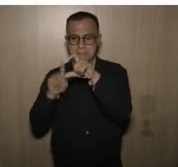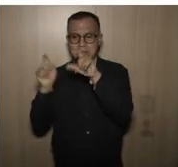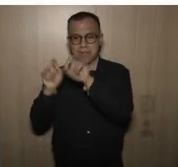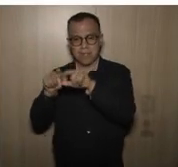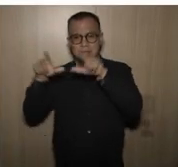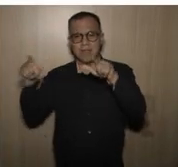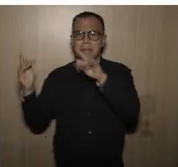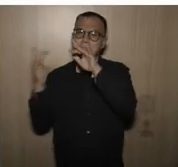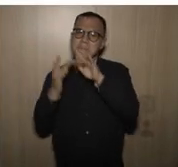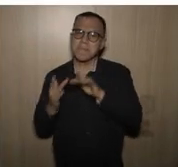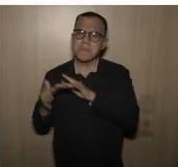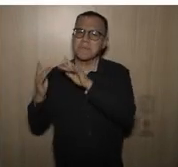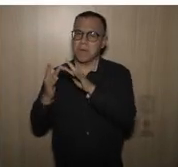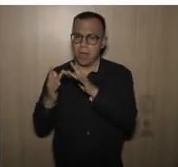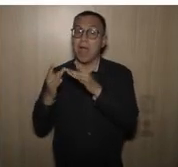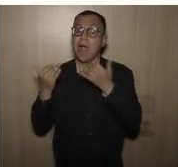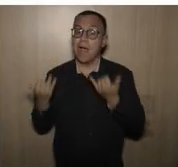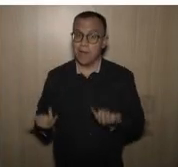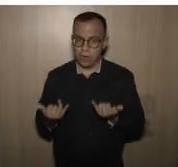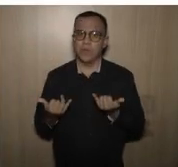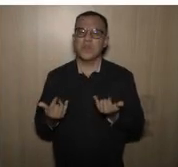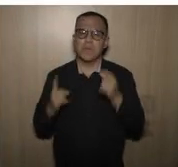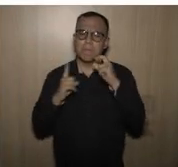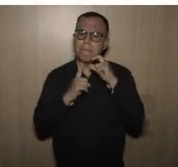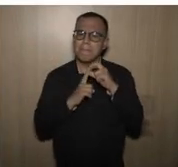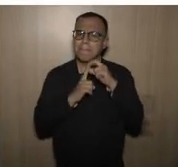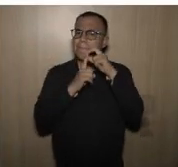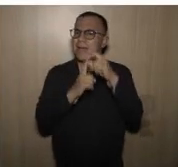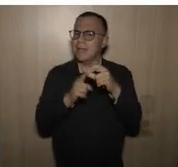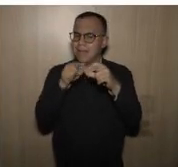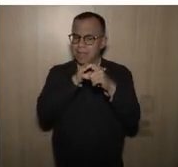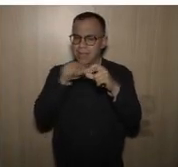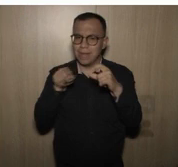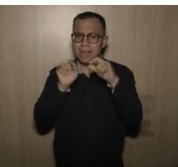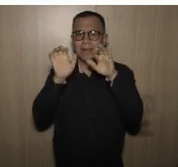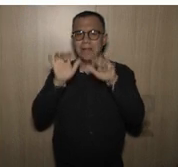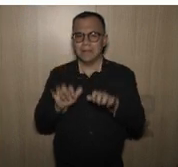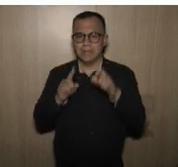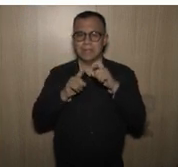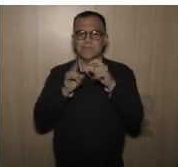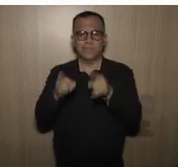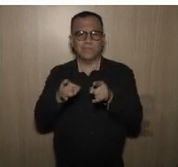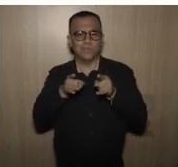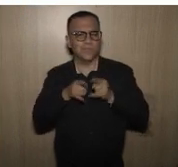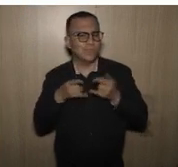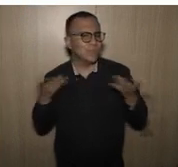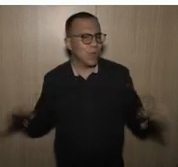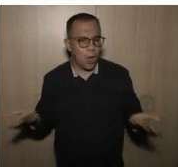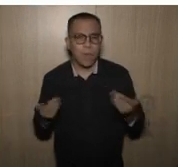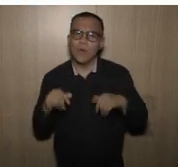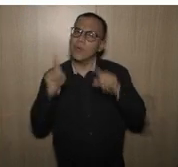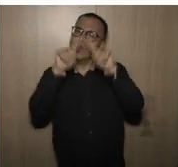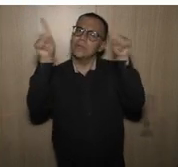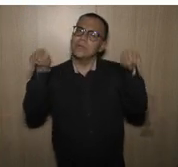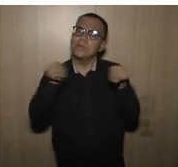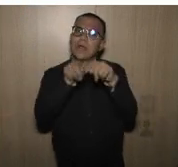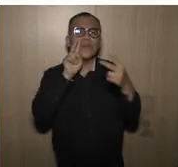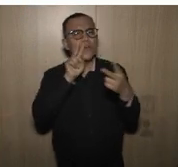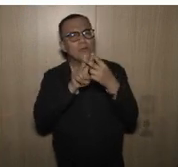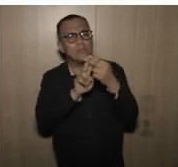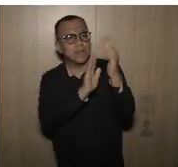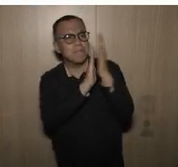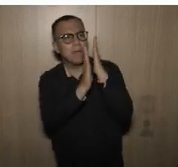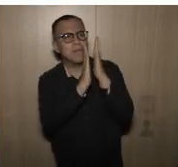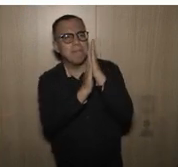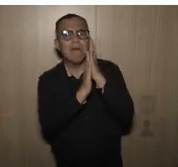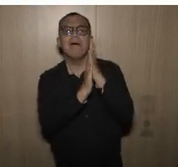e interactuar paso seguido en una palabra. Alojen allí la sensación que les ha quedado al conocer el